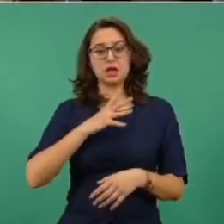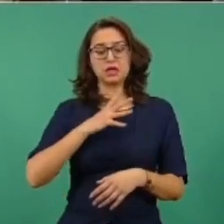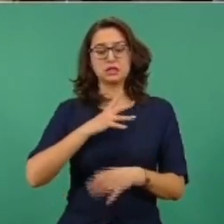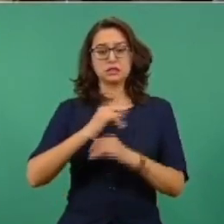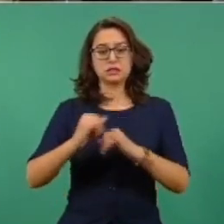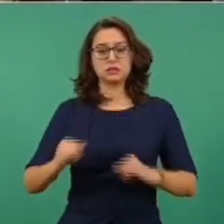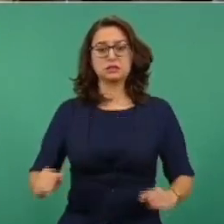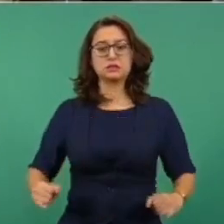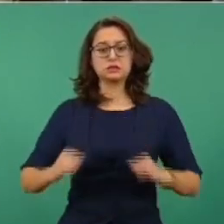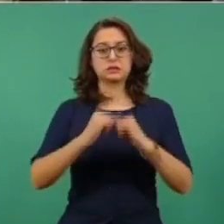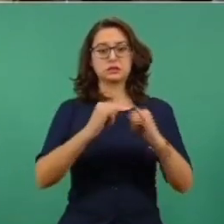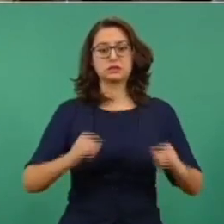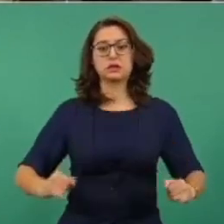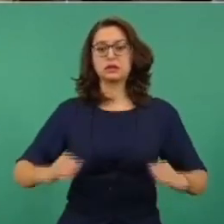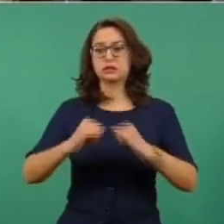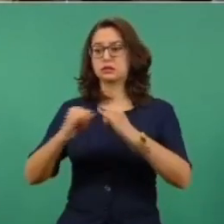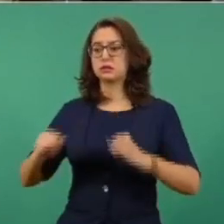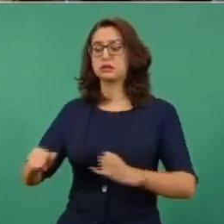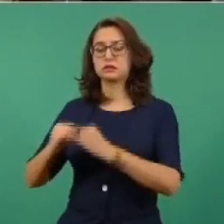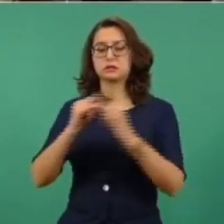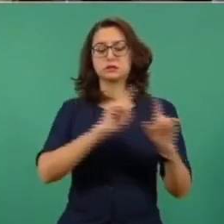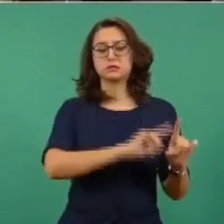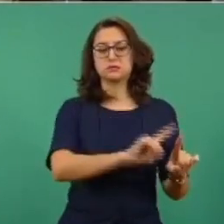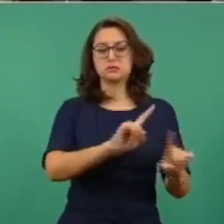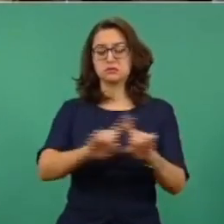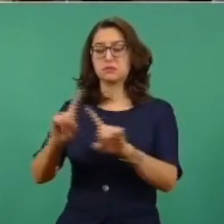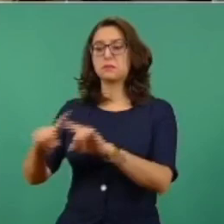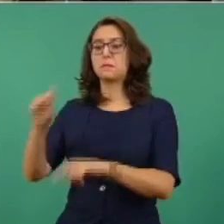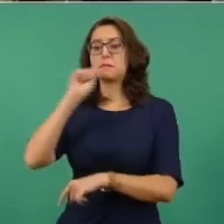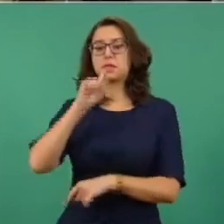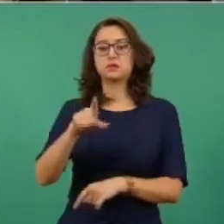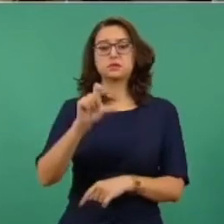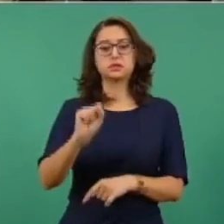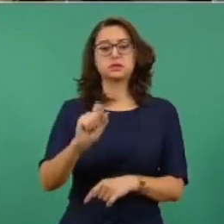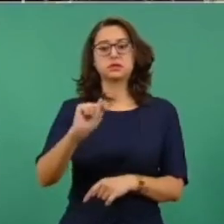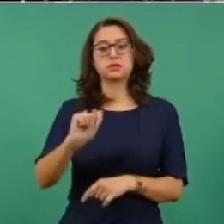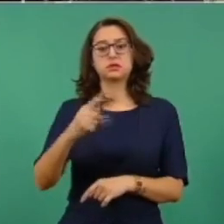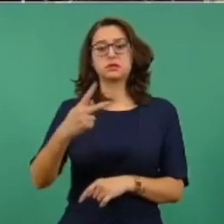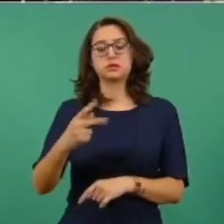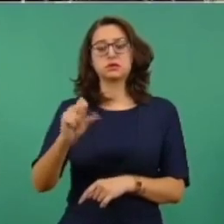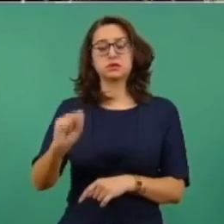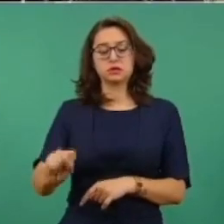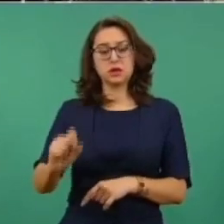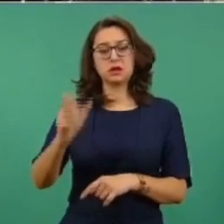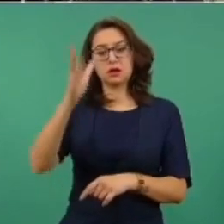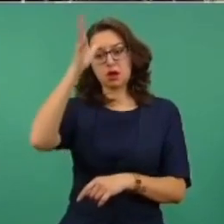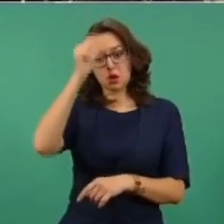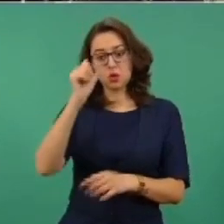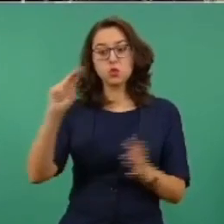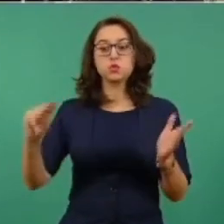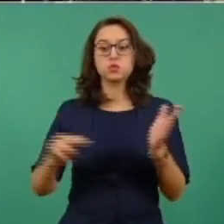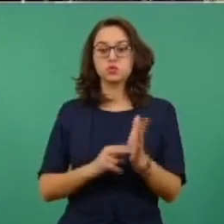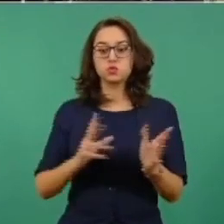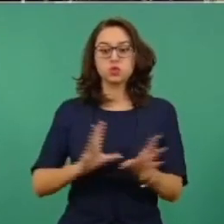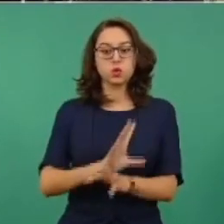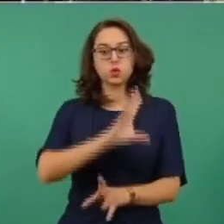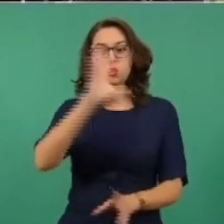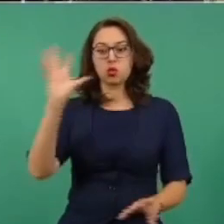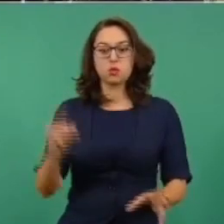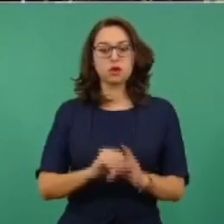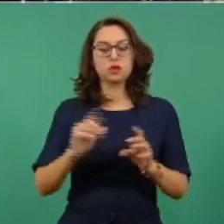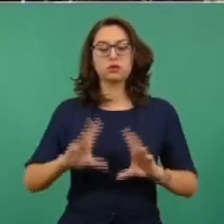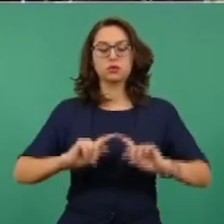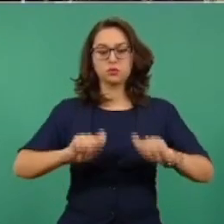interinstitucional firmado por la Secretaría de Trabajo y Previsión Social, en el que se ordena devolver todos los bienes